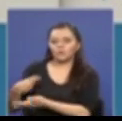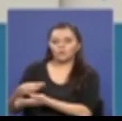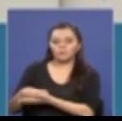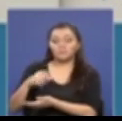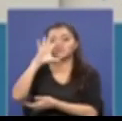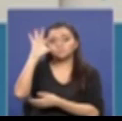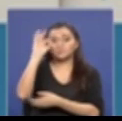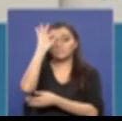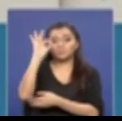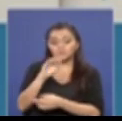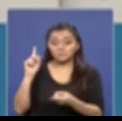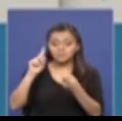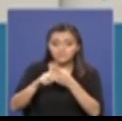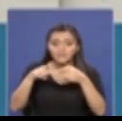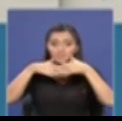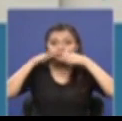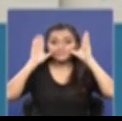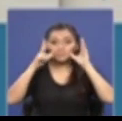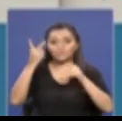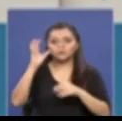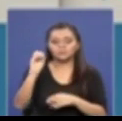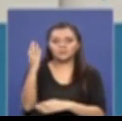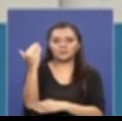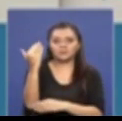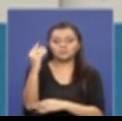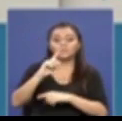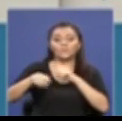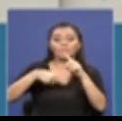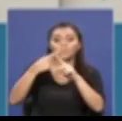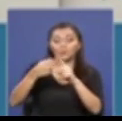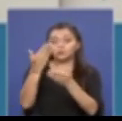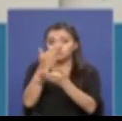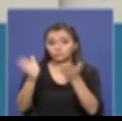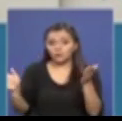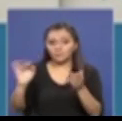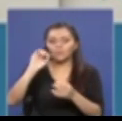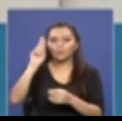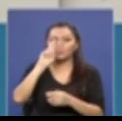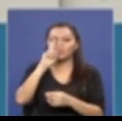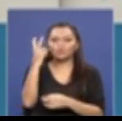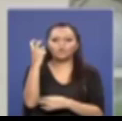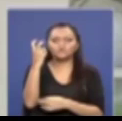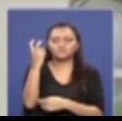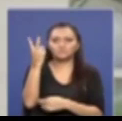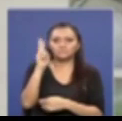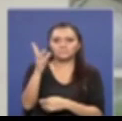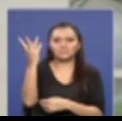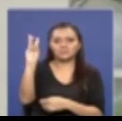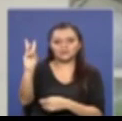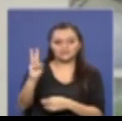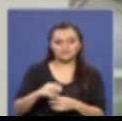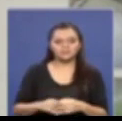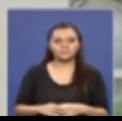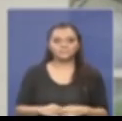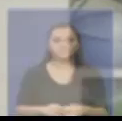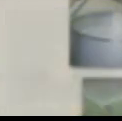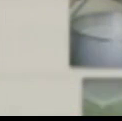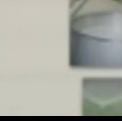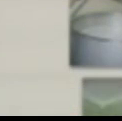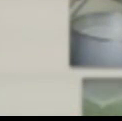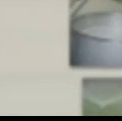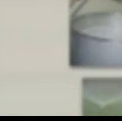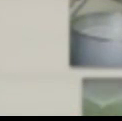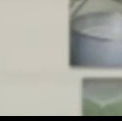50% hasta diciembre de 2015 y la diferencia hasta el 12 de junio del 2016. Sigamos, por favor. Y